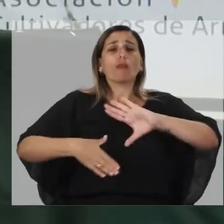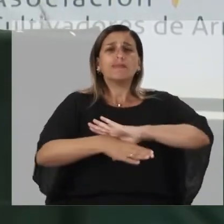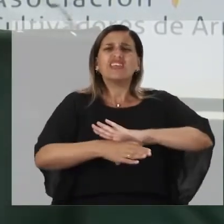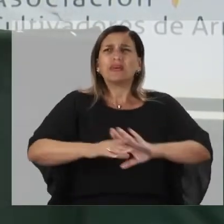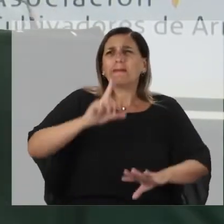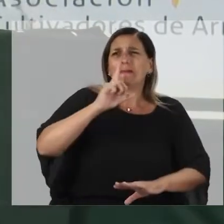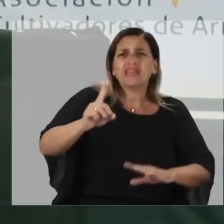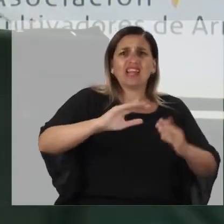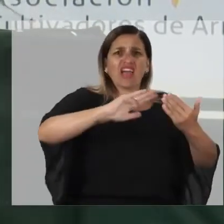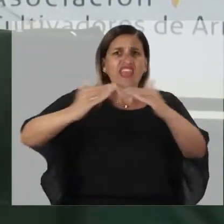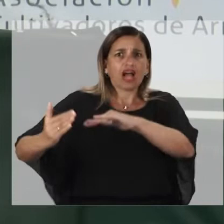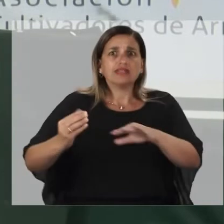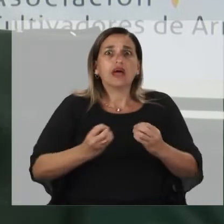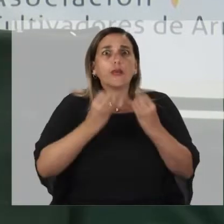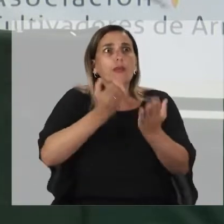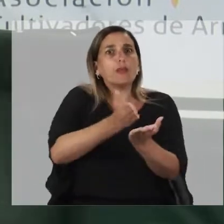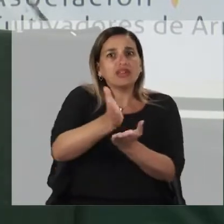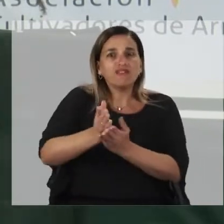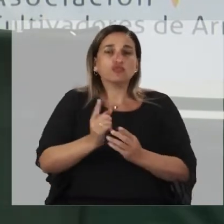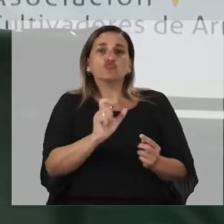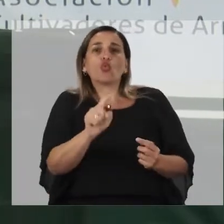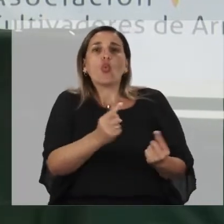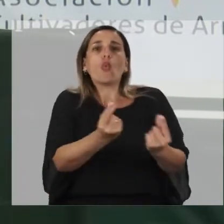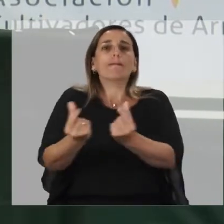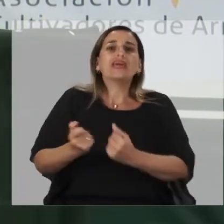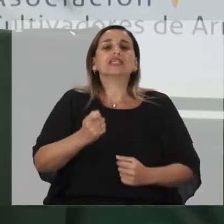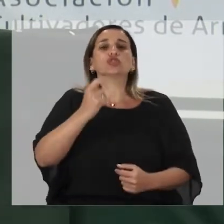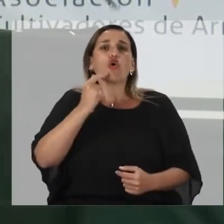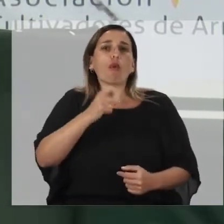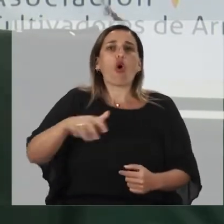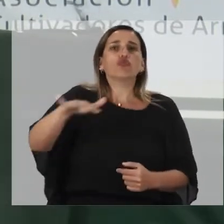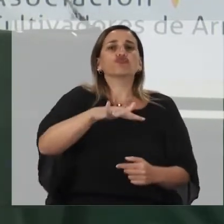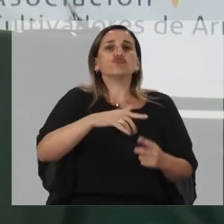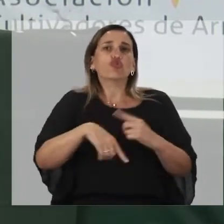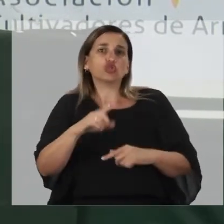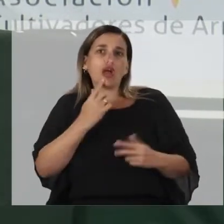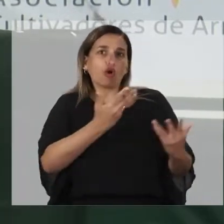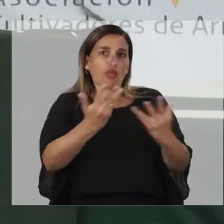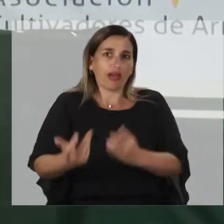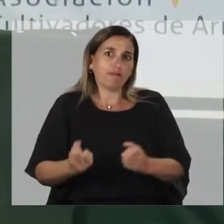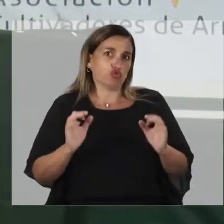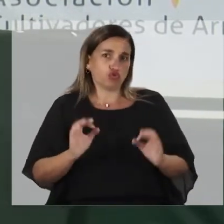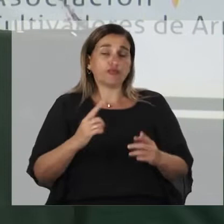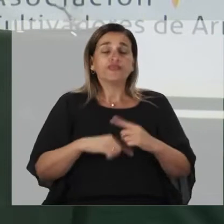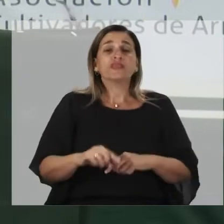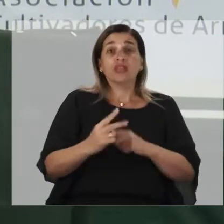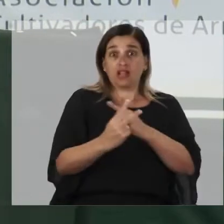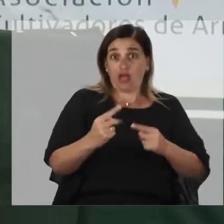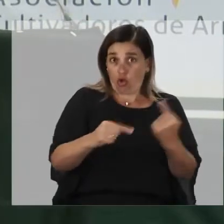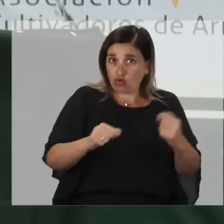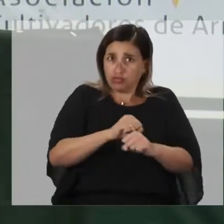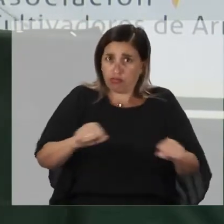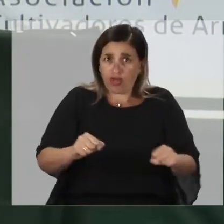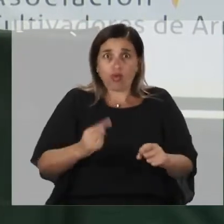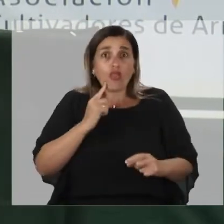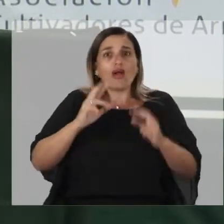ya son miles de hogares que se han beneficiado de una tarifa social. se puede hacer las dos cosas. ¿Y saben